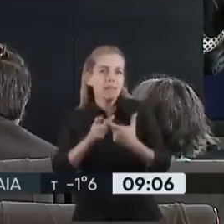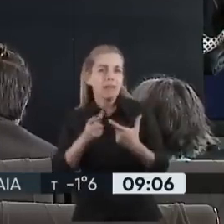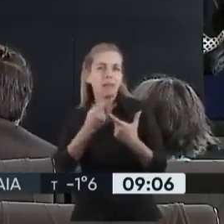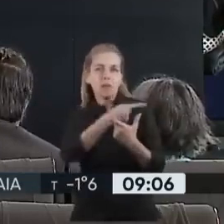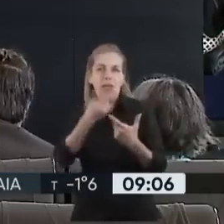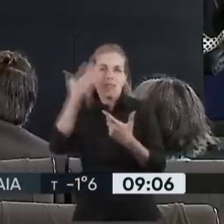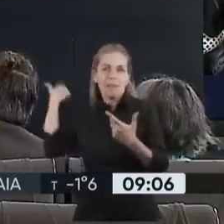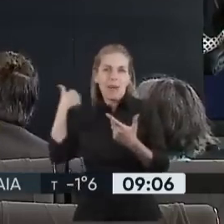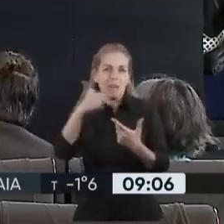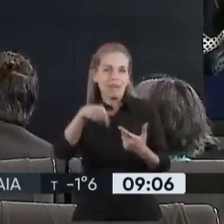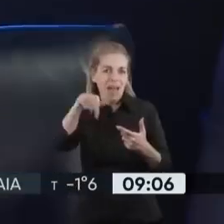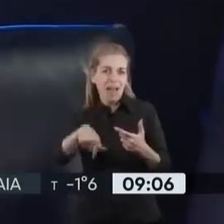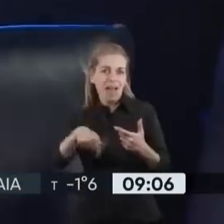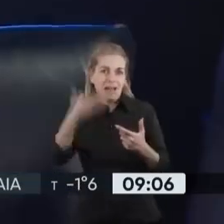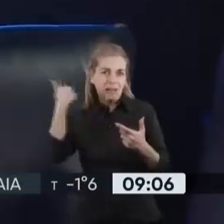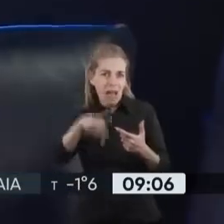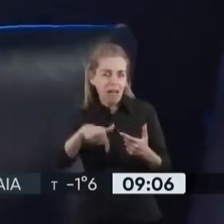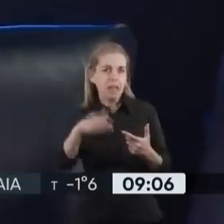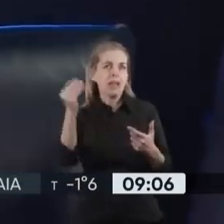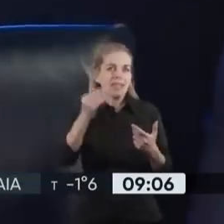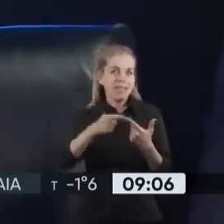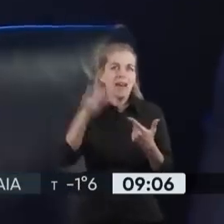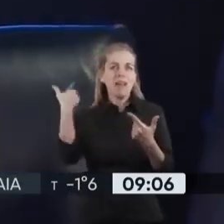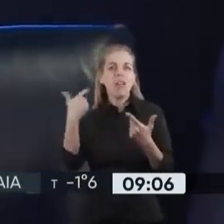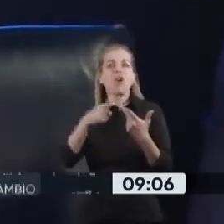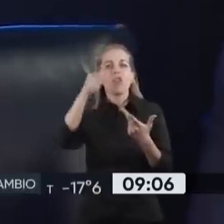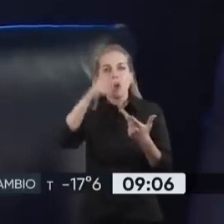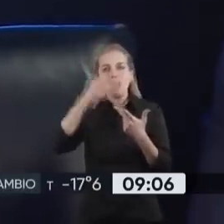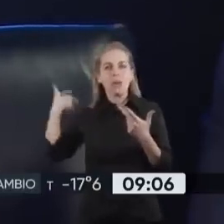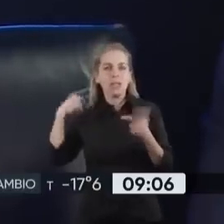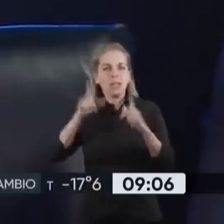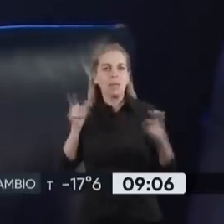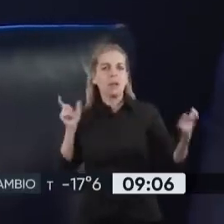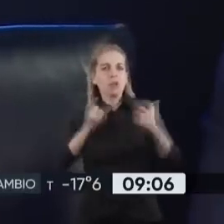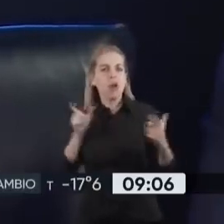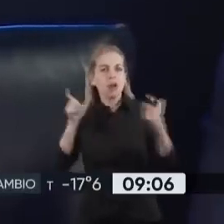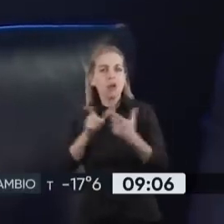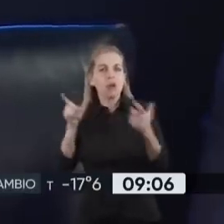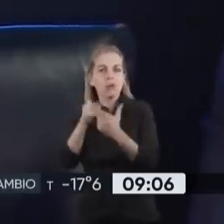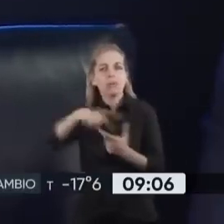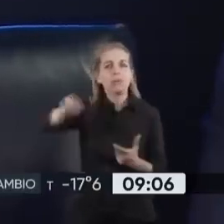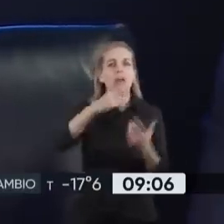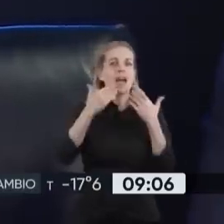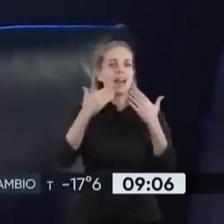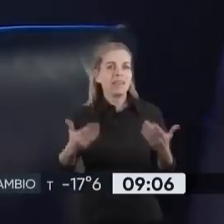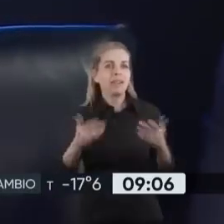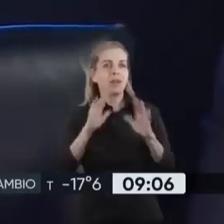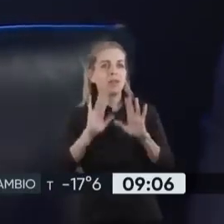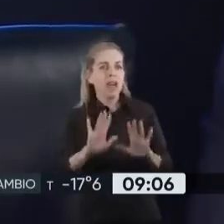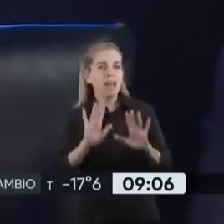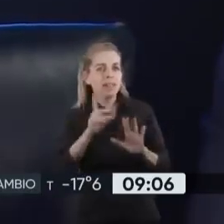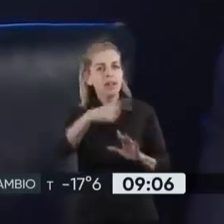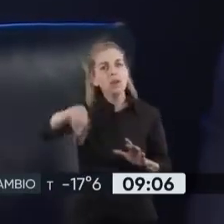juntando también esta semana incluido sábado y domingo y en ese sentido bueno nosotros lo que